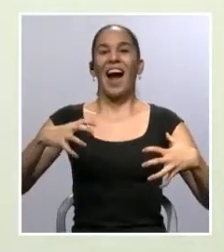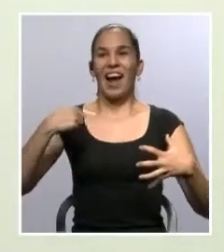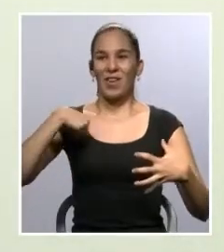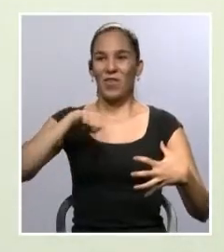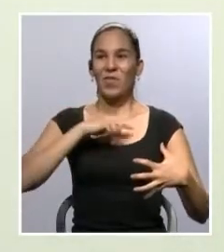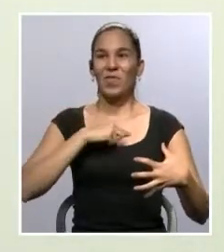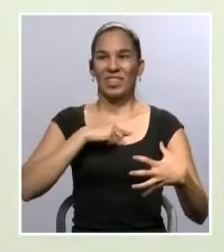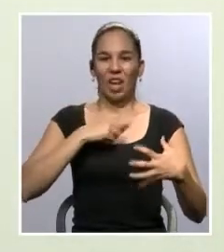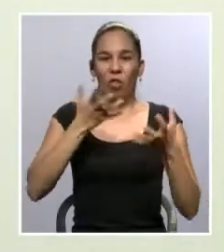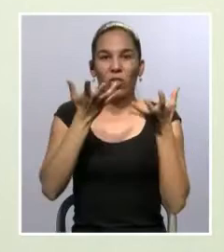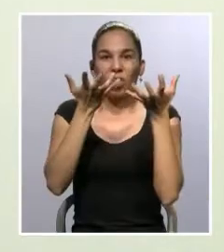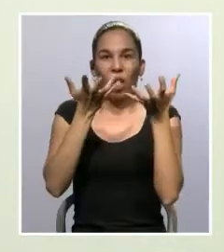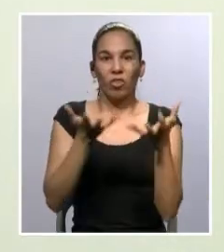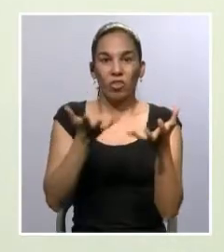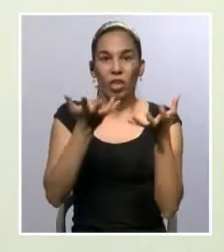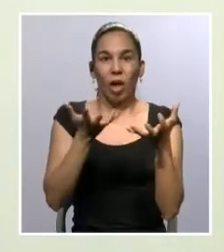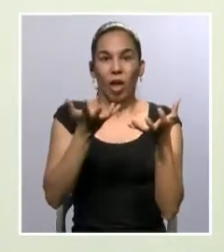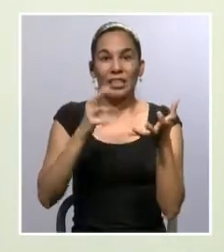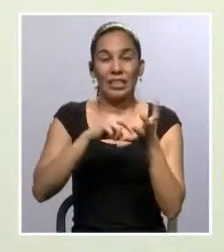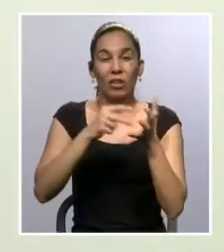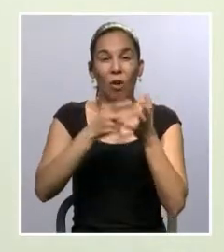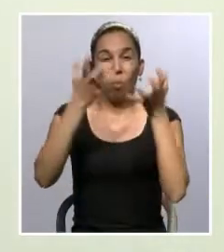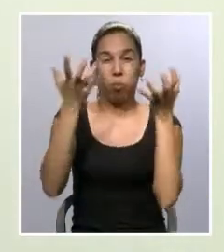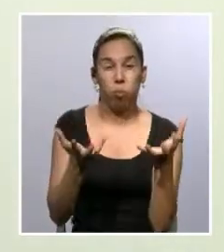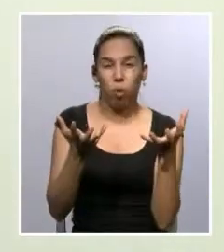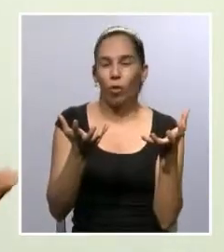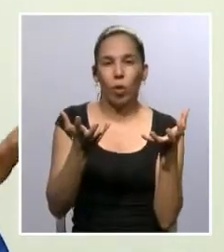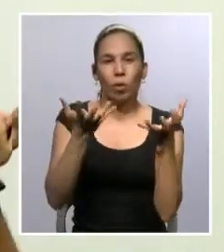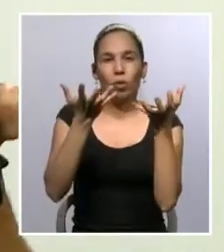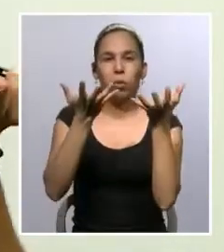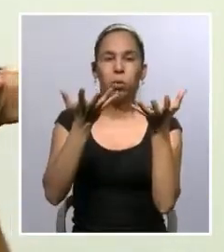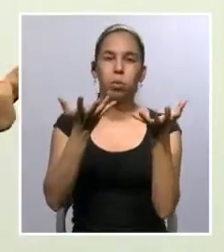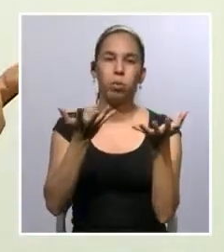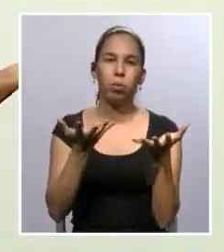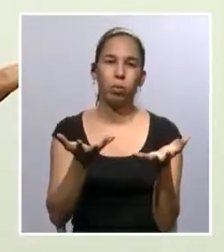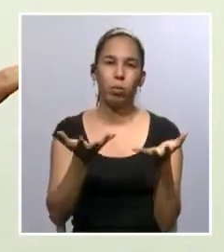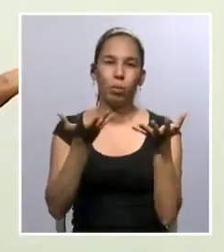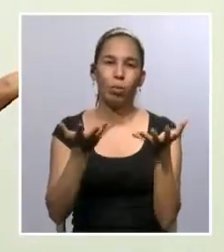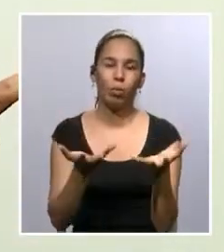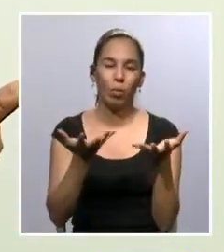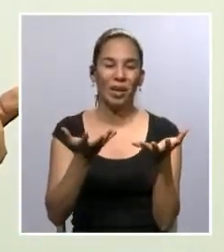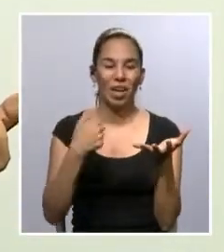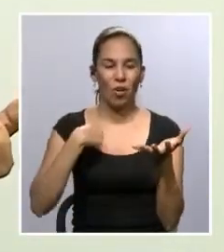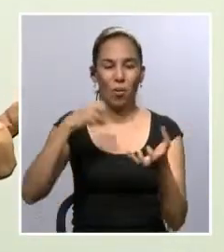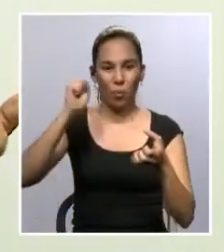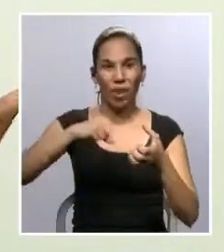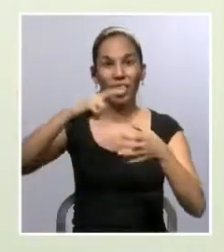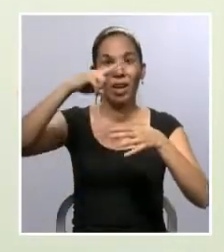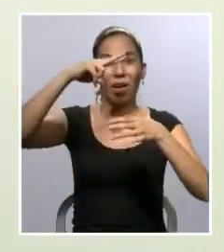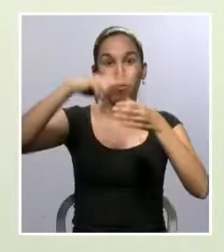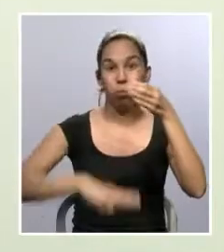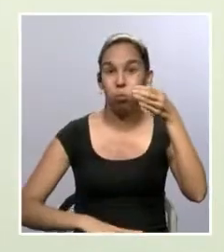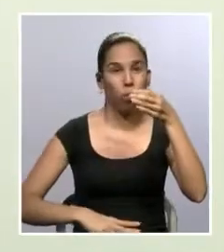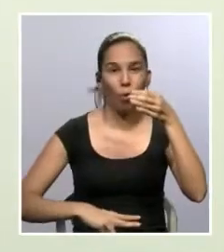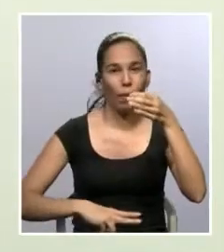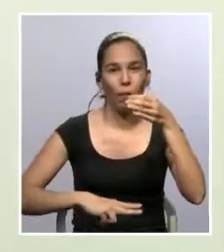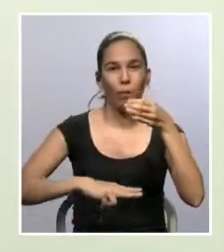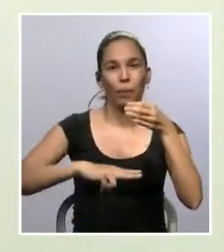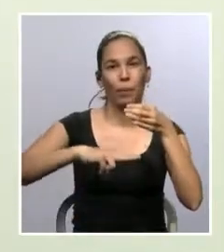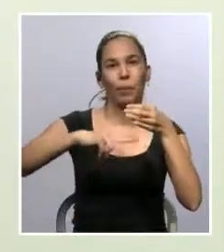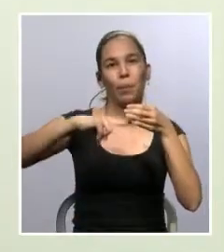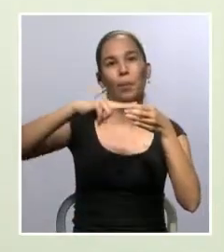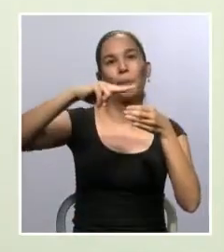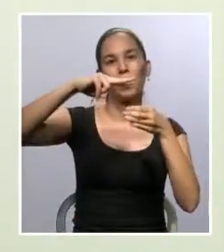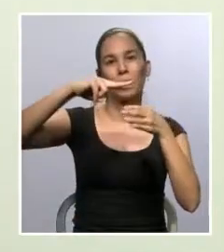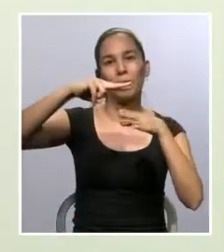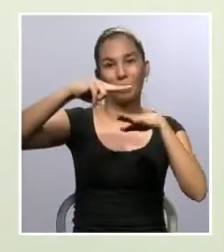nuestra densidad disminuye y nosotros flotamos. Pero lo contrario, ¿qué necesitamos nosotros